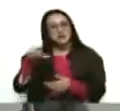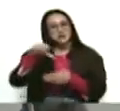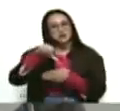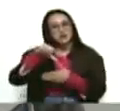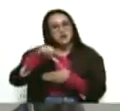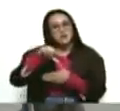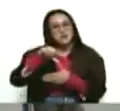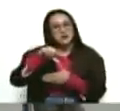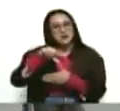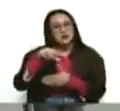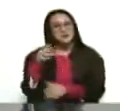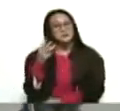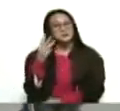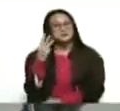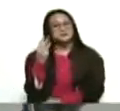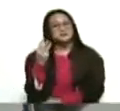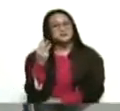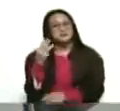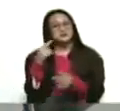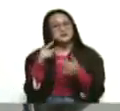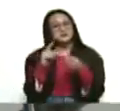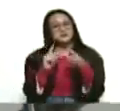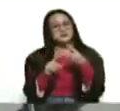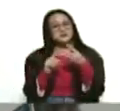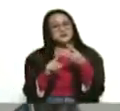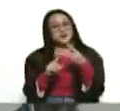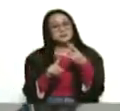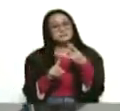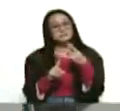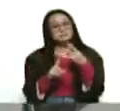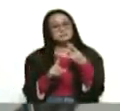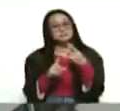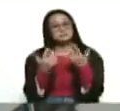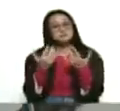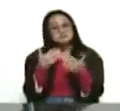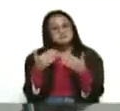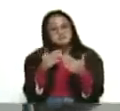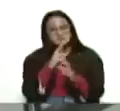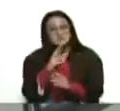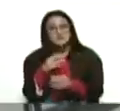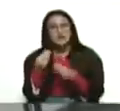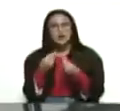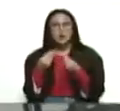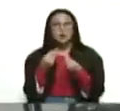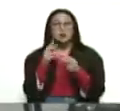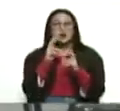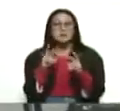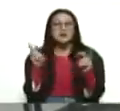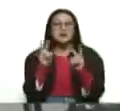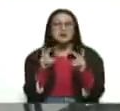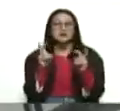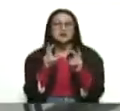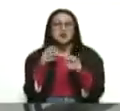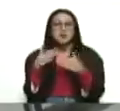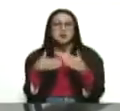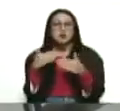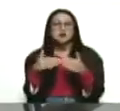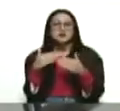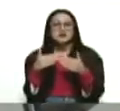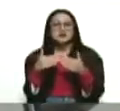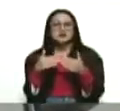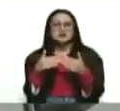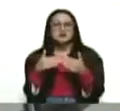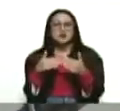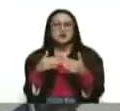en tercer lugar, quisiera también, a ver si nos puede adelantar, ¿cómo van las investigaciones o los procesos que ha